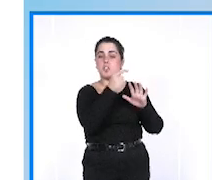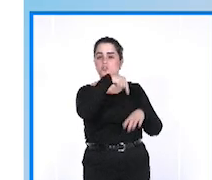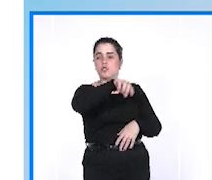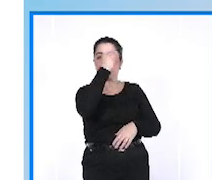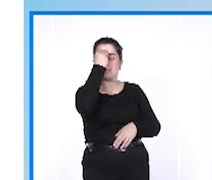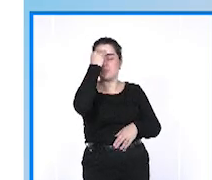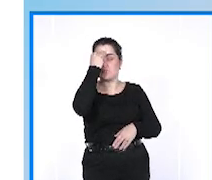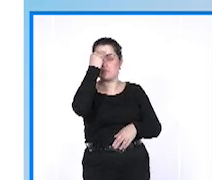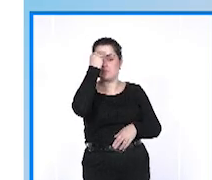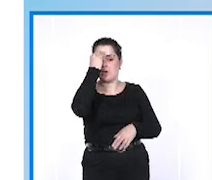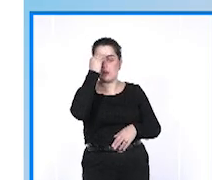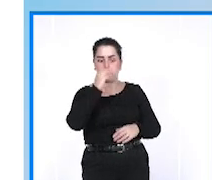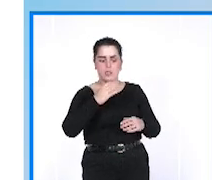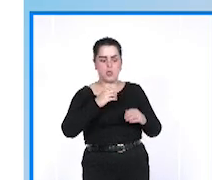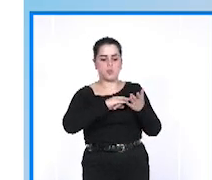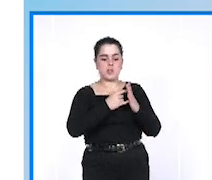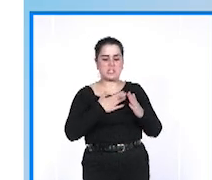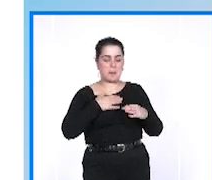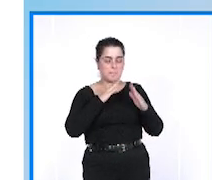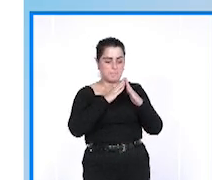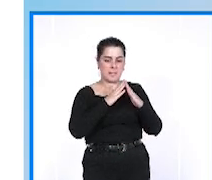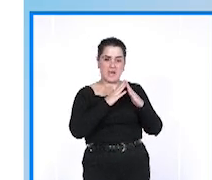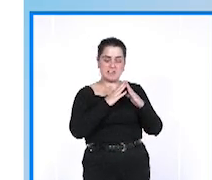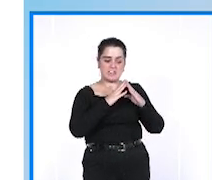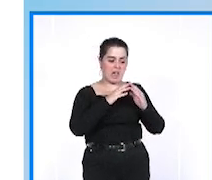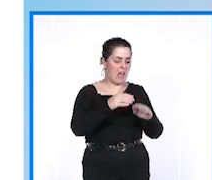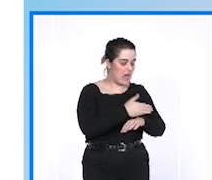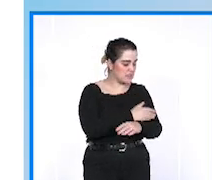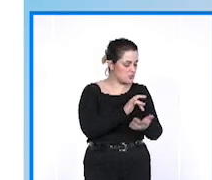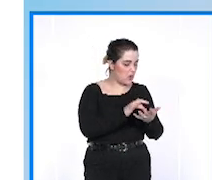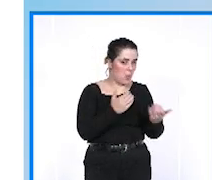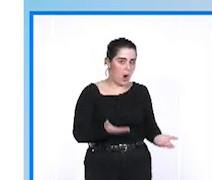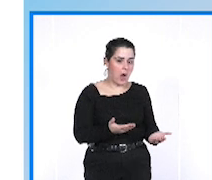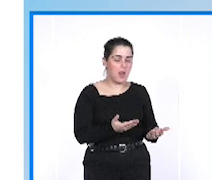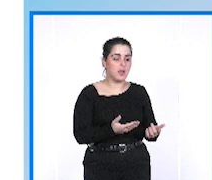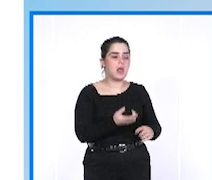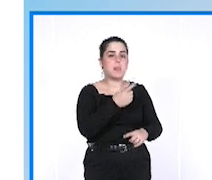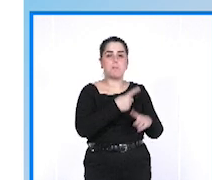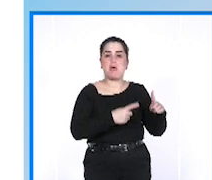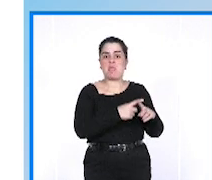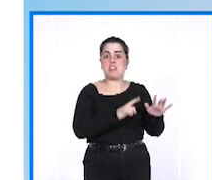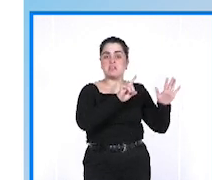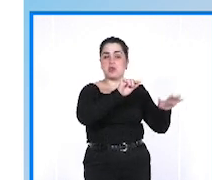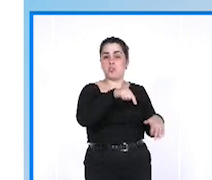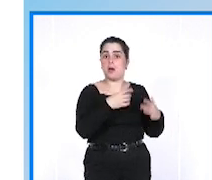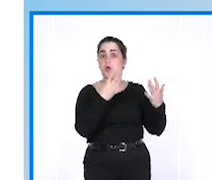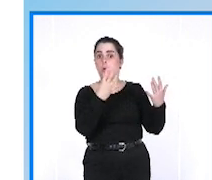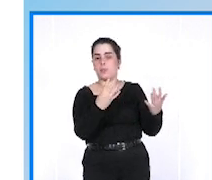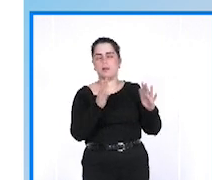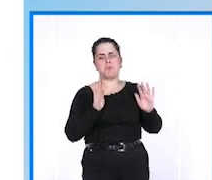tenían antes de comenzar mi casa Pues el nivel de transformación medio era 6,9 sin